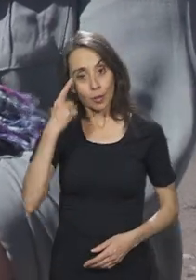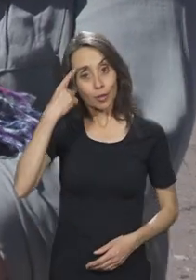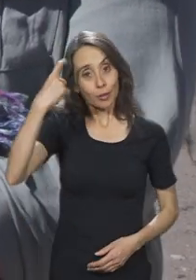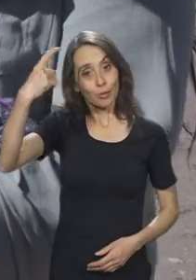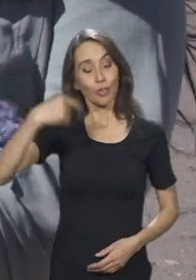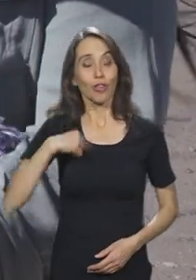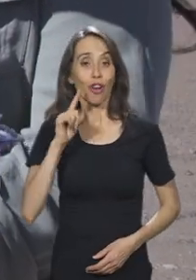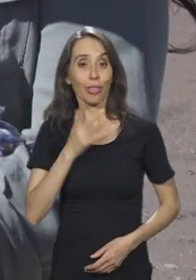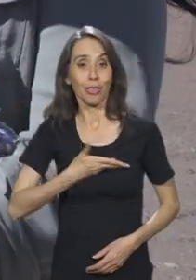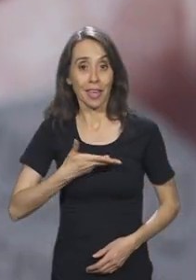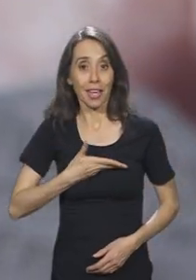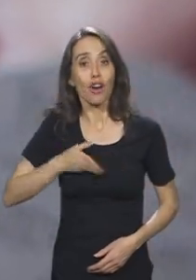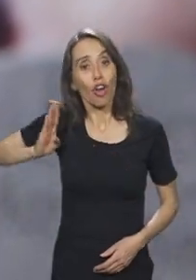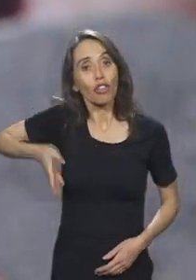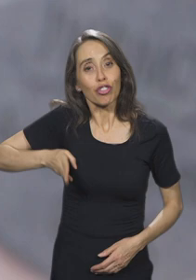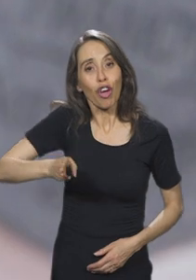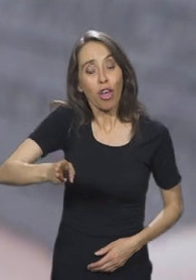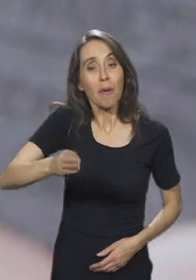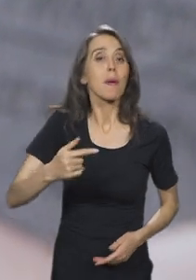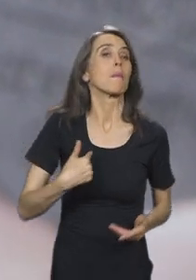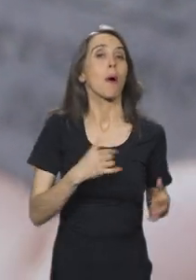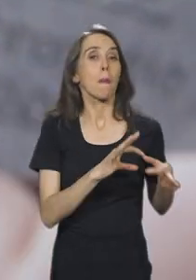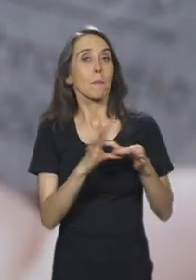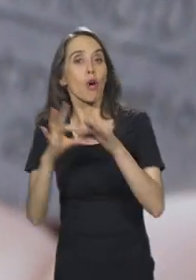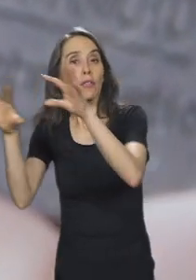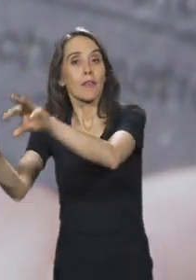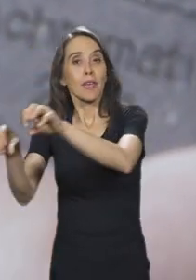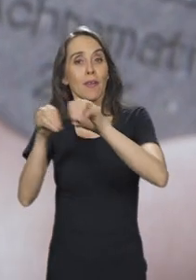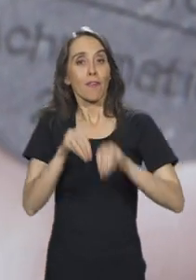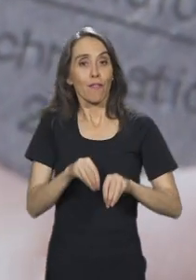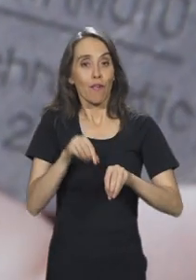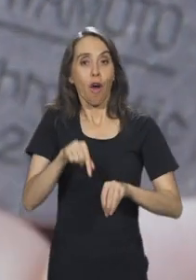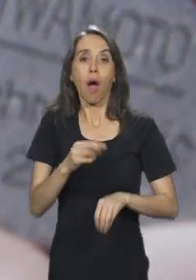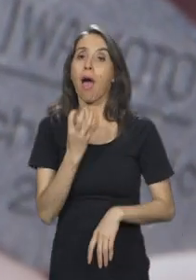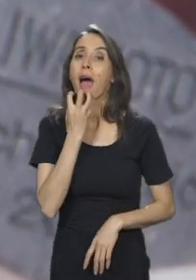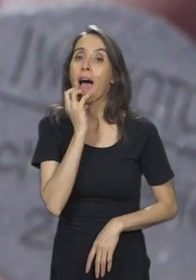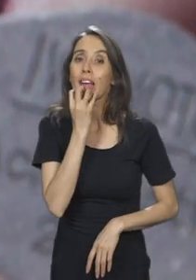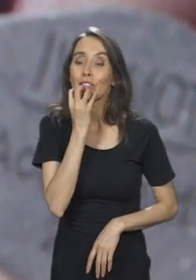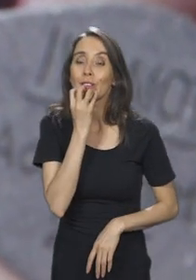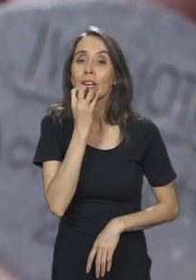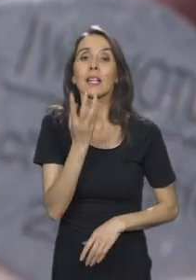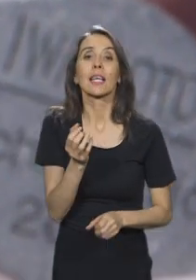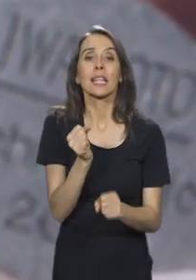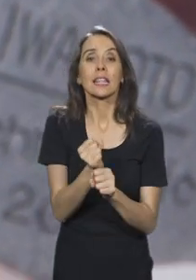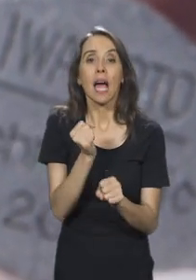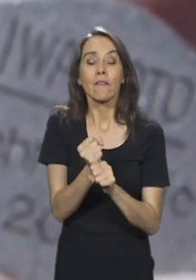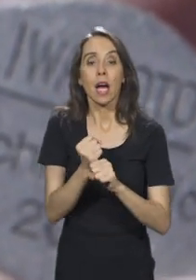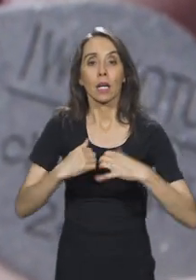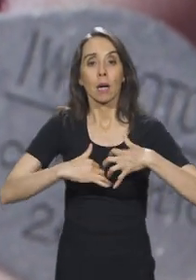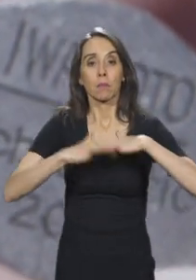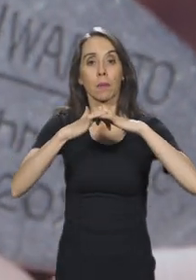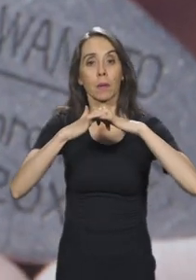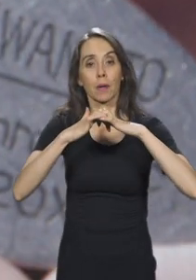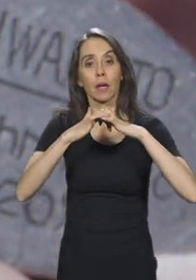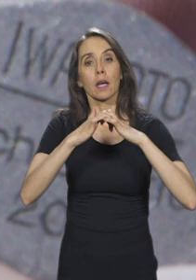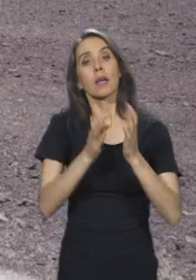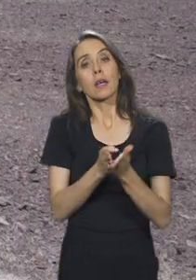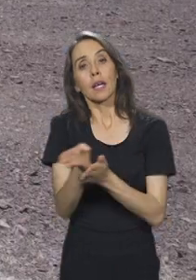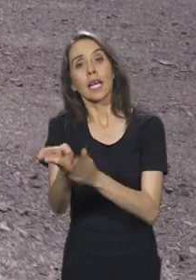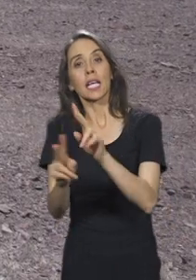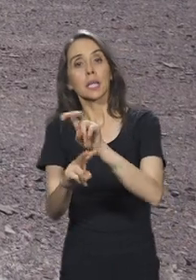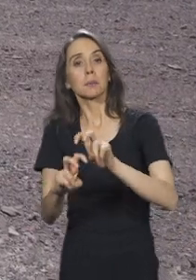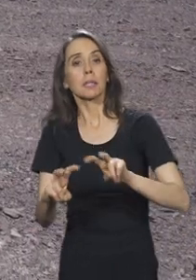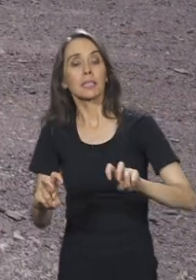Bueno, el sueño que tengo, que mantengo, y la razón por la cual me vine a Antofagasta, fue para trabajar por consolidar la